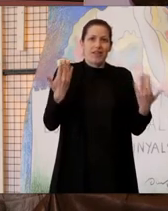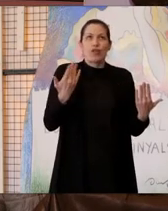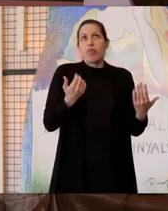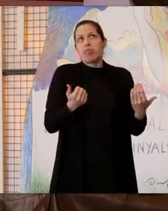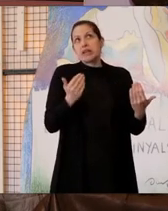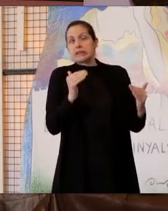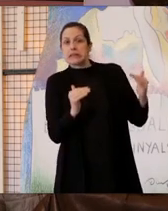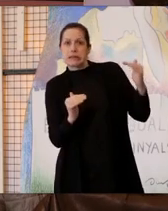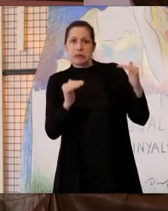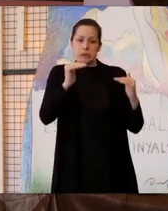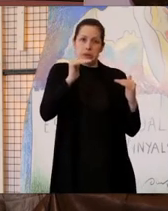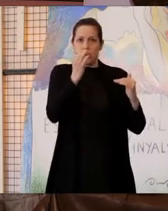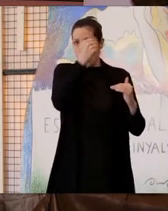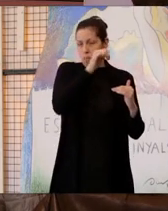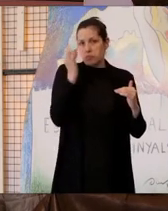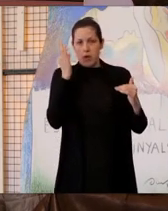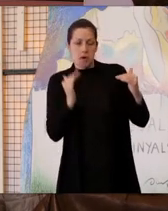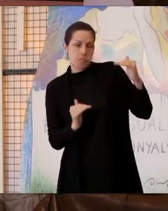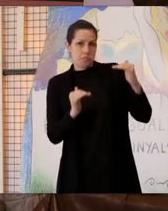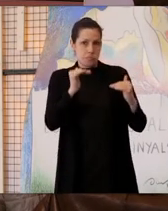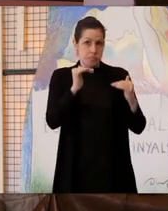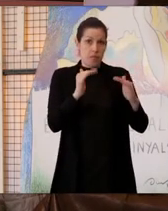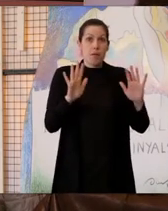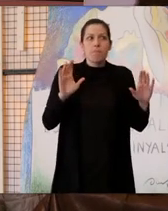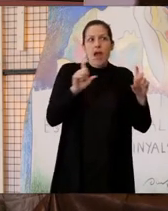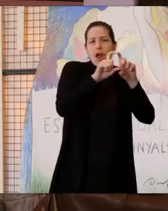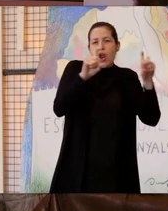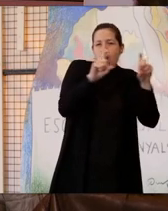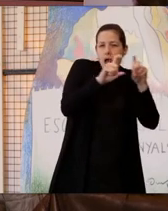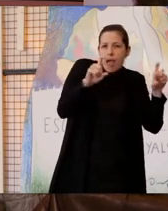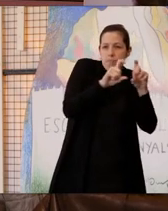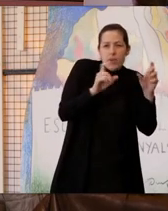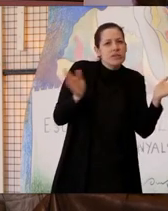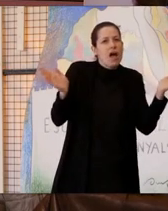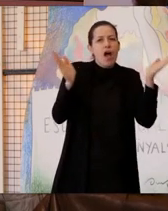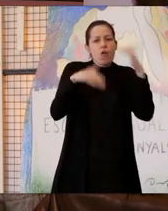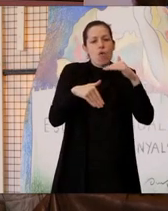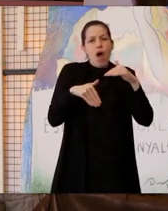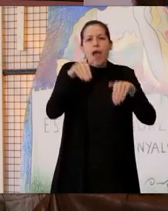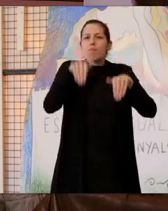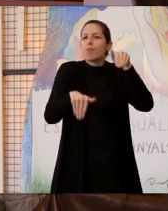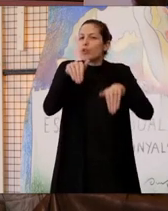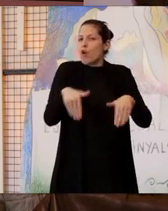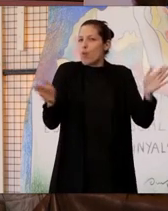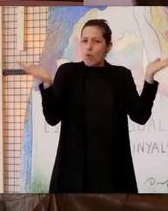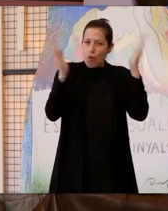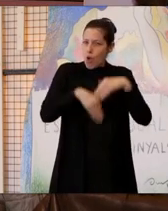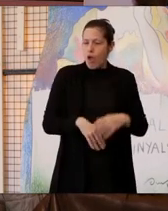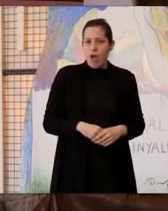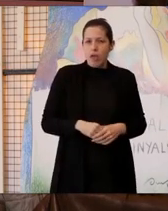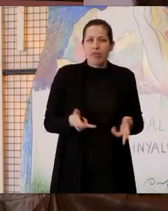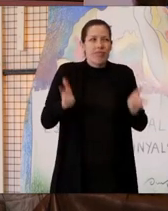procesos selectivos se dicen objetivos racionales para seleccionar a la gente pero